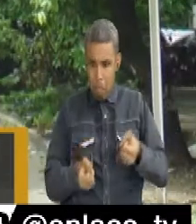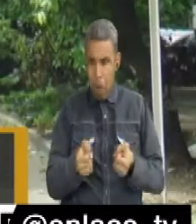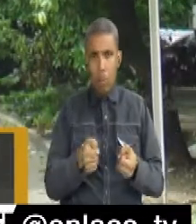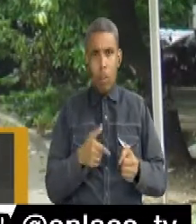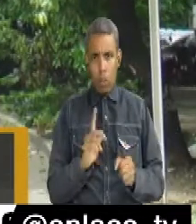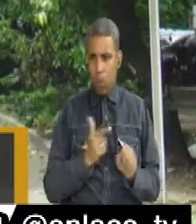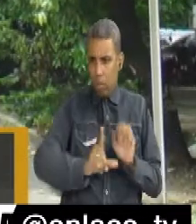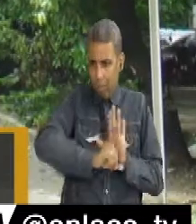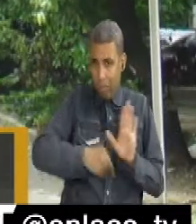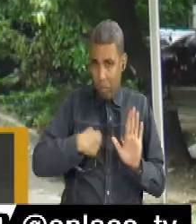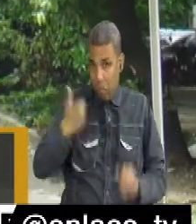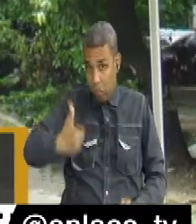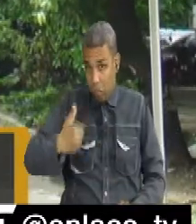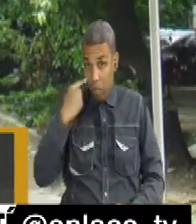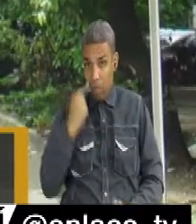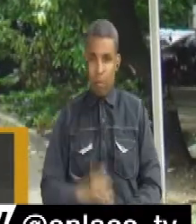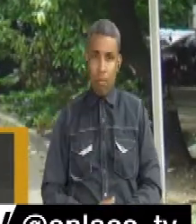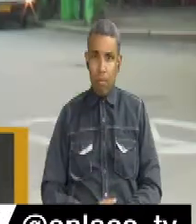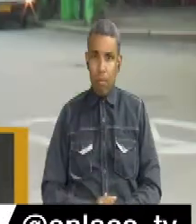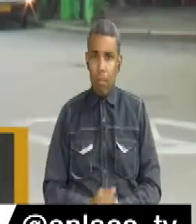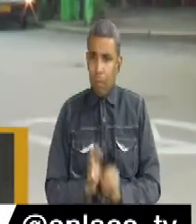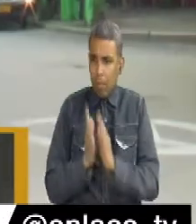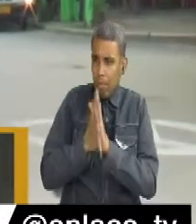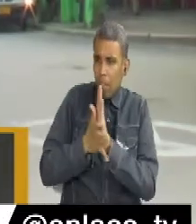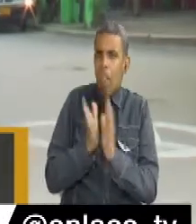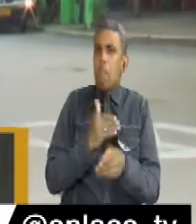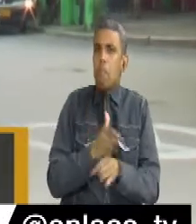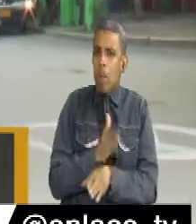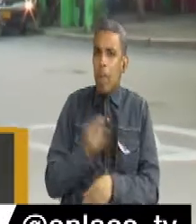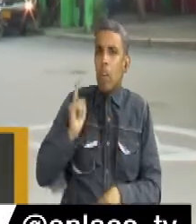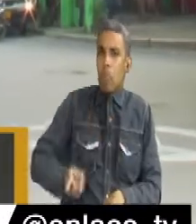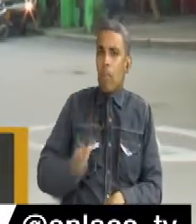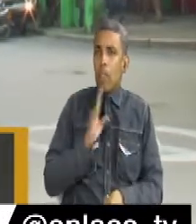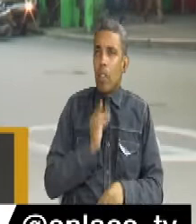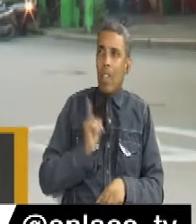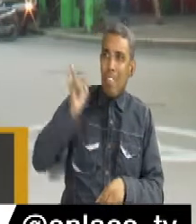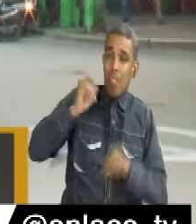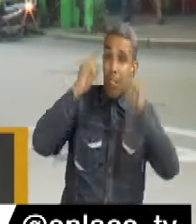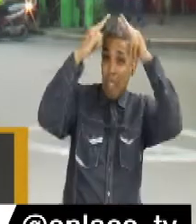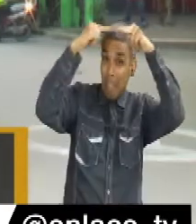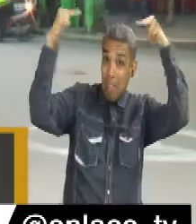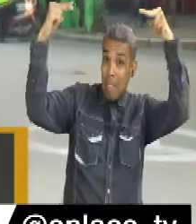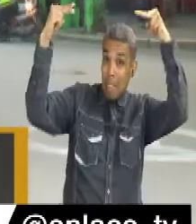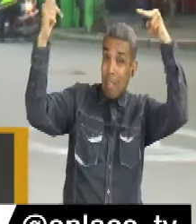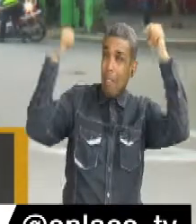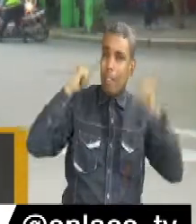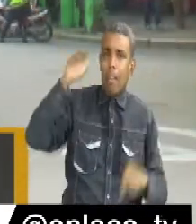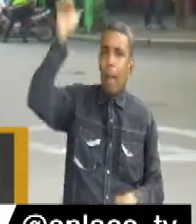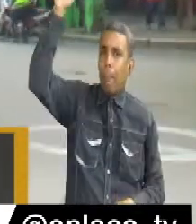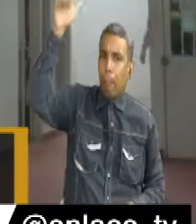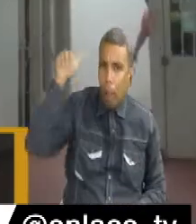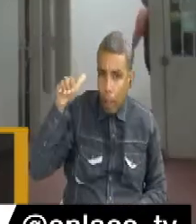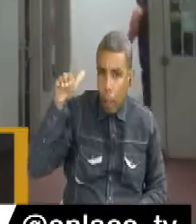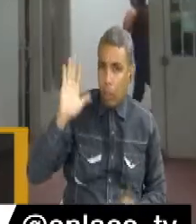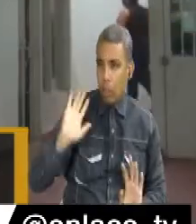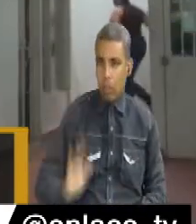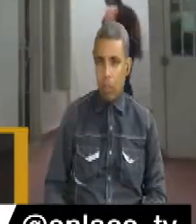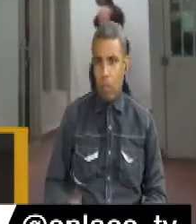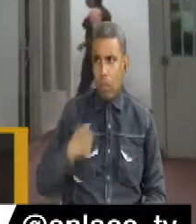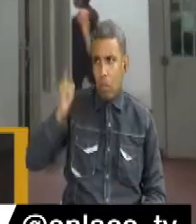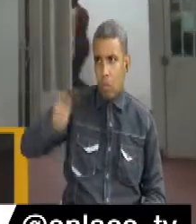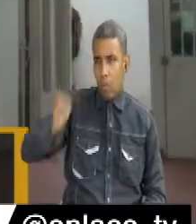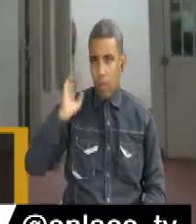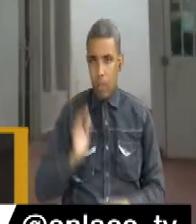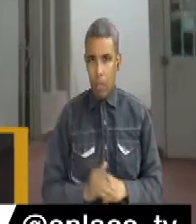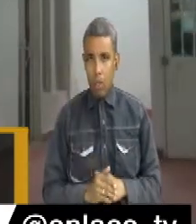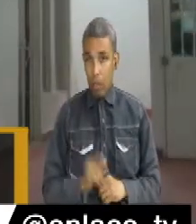para transitar por esta zona. Y la verdadera problemática es que las cuerdas no tienen la altura reglamentaria. Carro, ustedes lo pueden